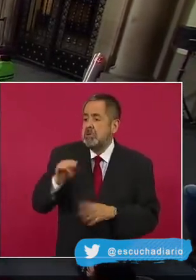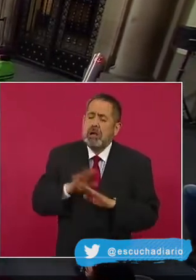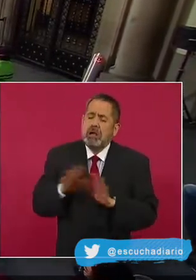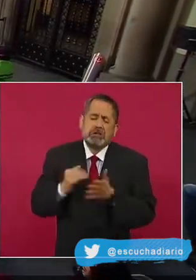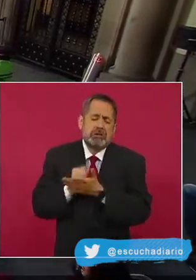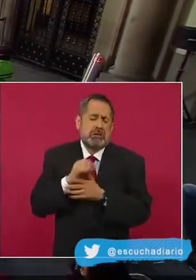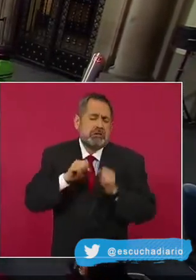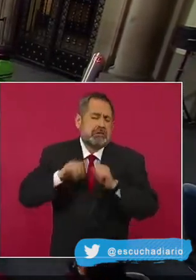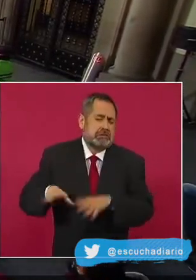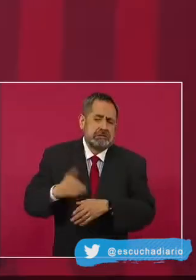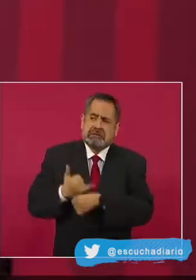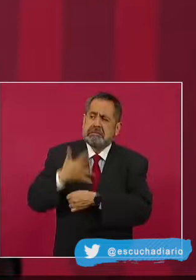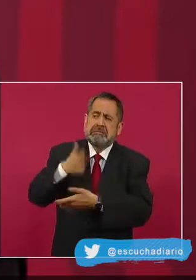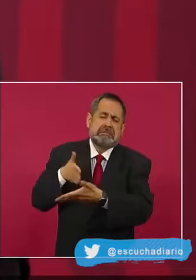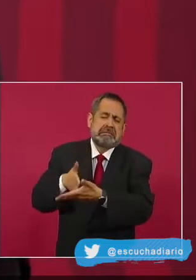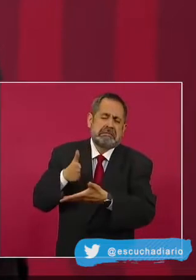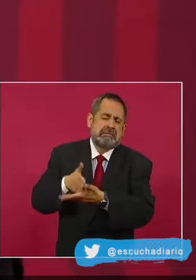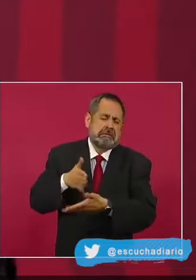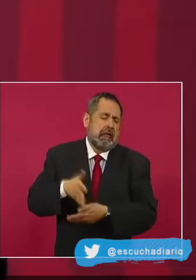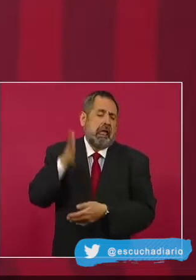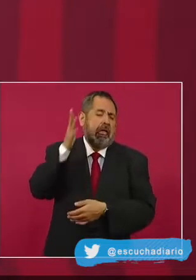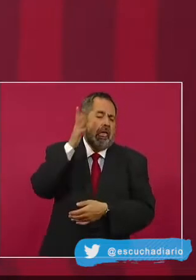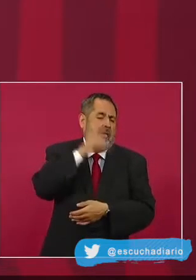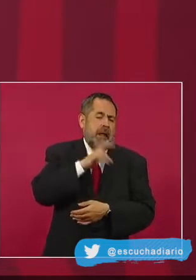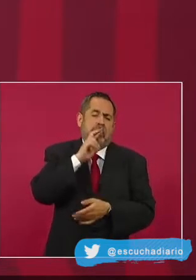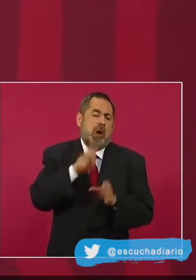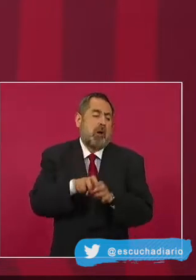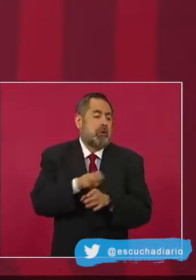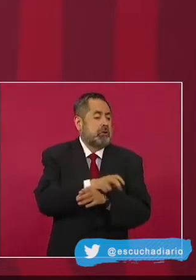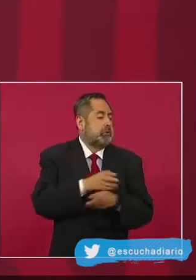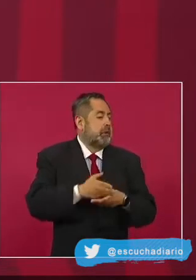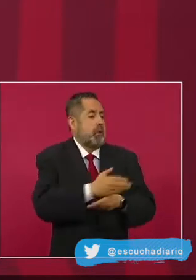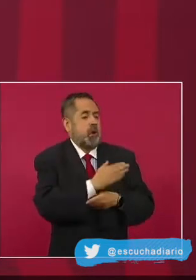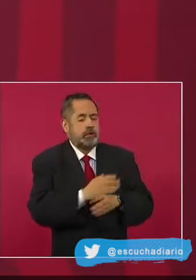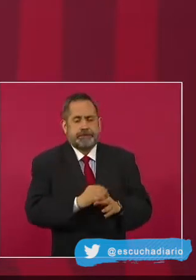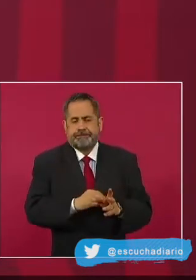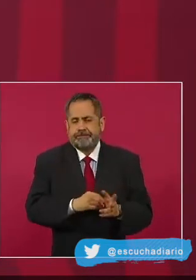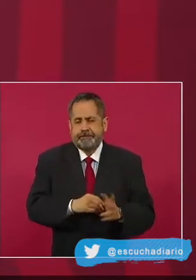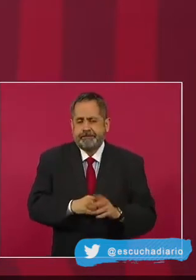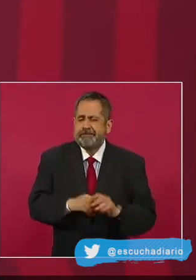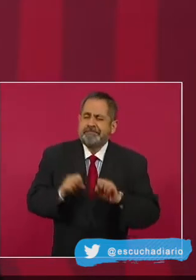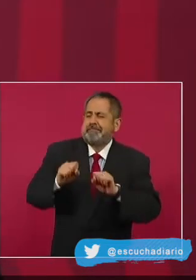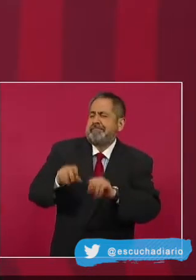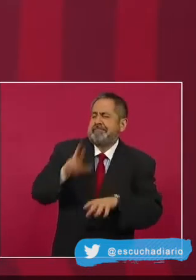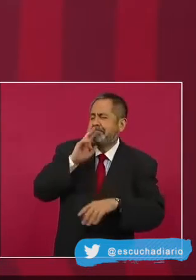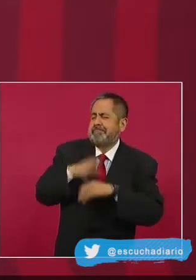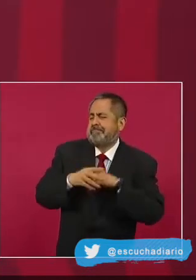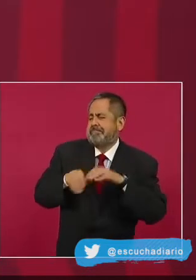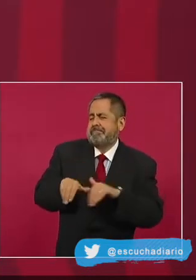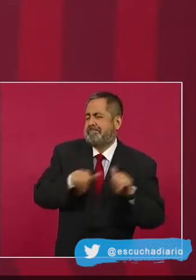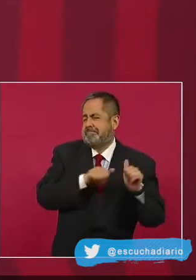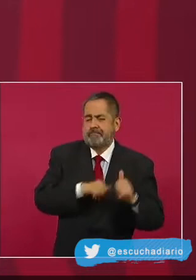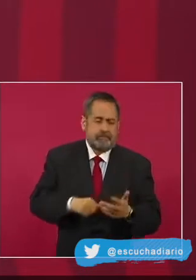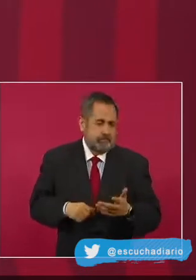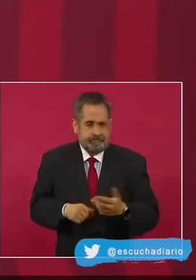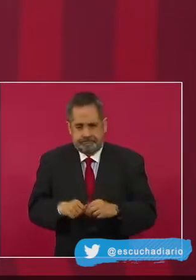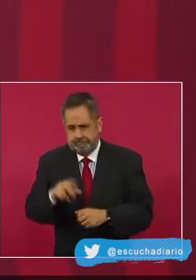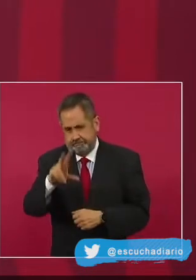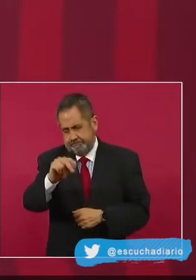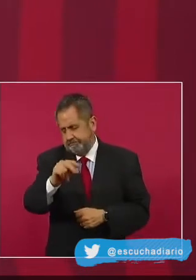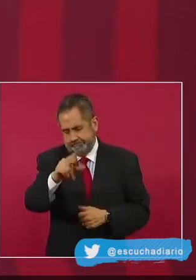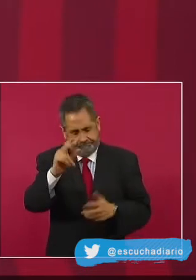institución, persiguiendo el aumento de sus salarios que ya son excesivos. Hay que recordar que los consejeros liderados por Lorenzo